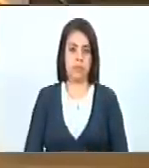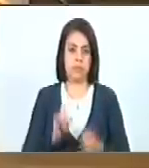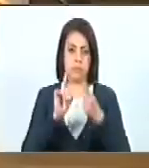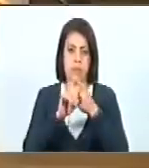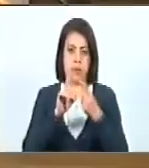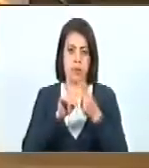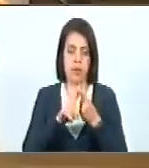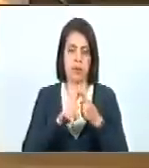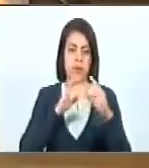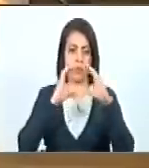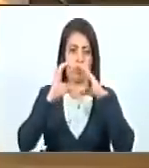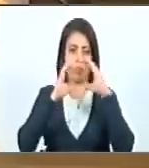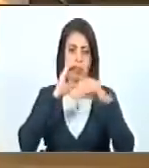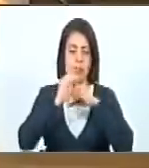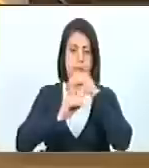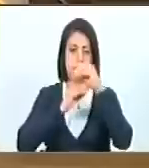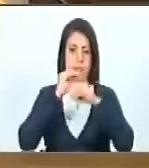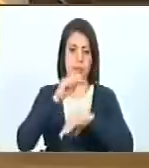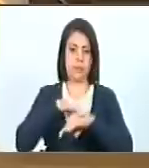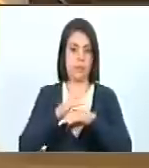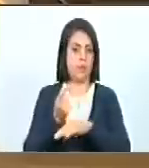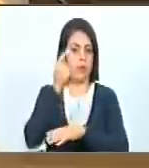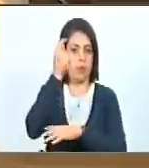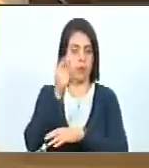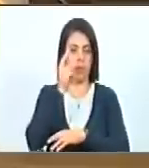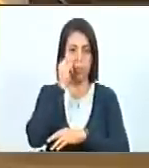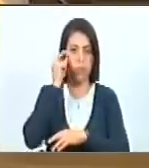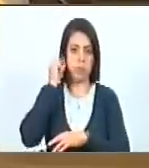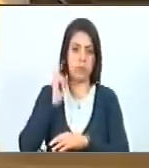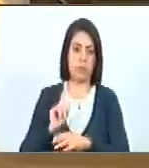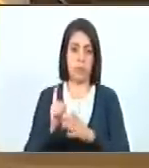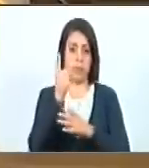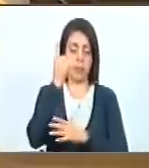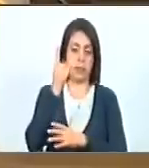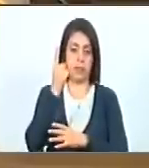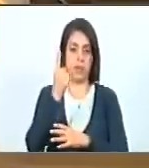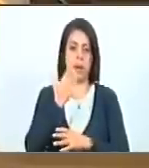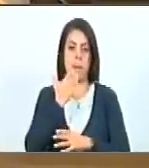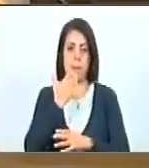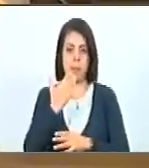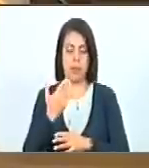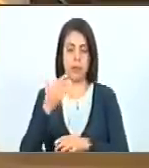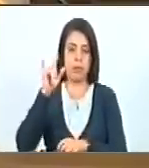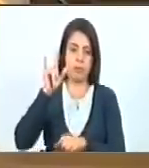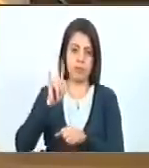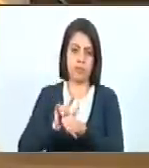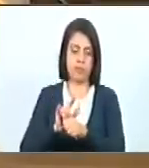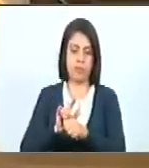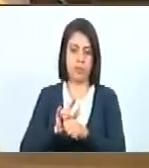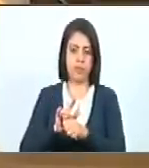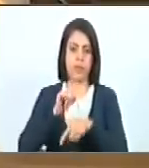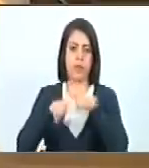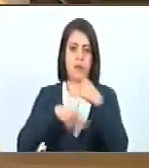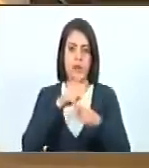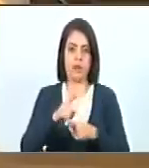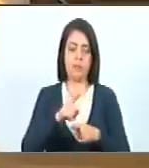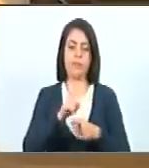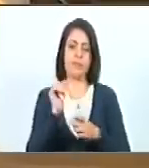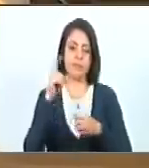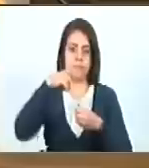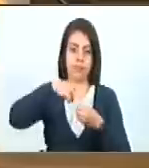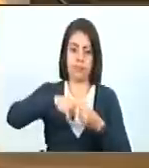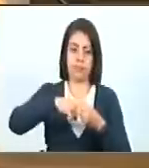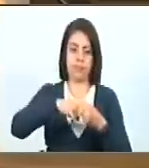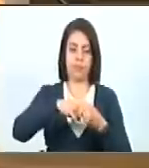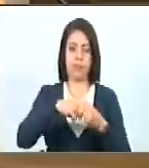Primero, comunicaciones suscritas por diputadas y diputados principales solicitando permiso para ausentarse e